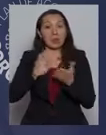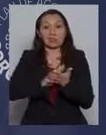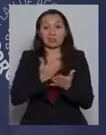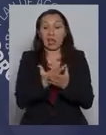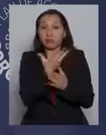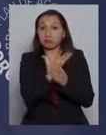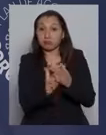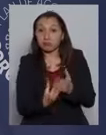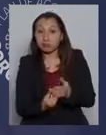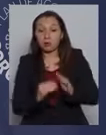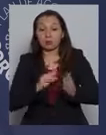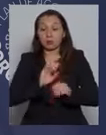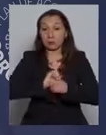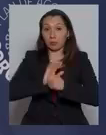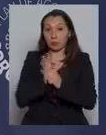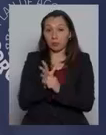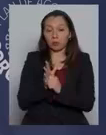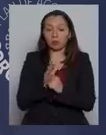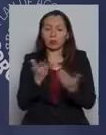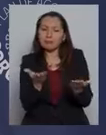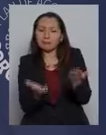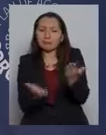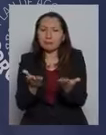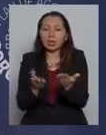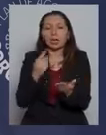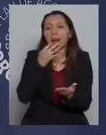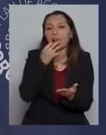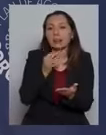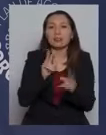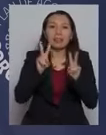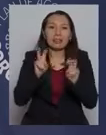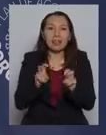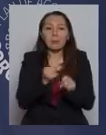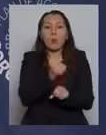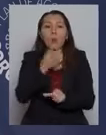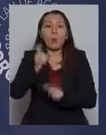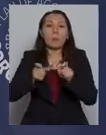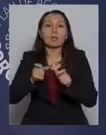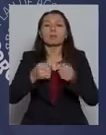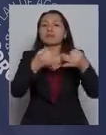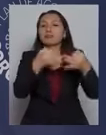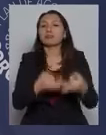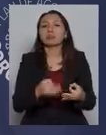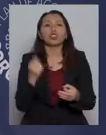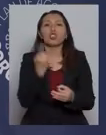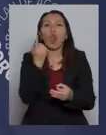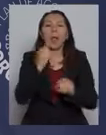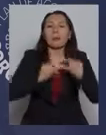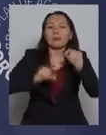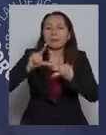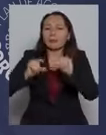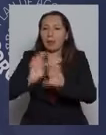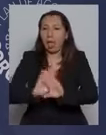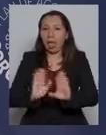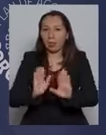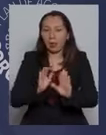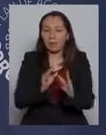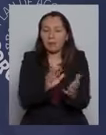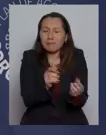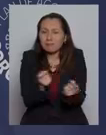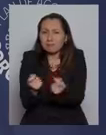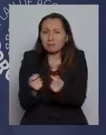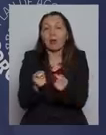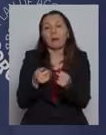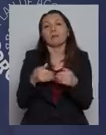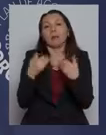recuperados, son estimaciones que se van haciendo en relación a los números, son cálculos estimados con respecto a eso y por